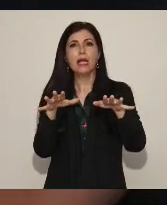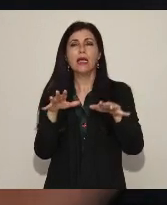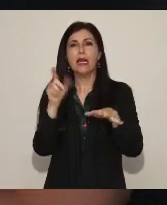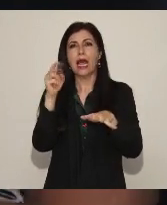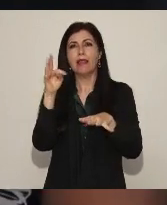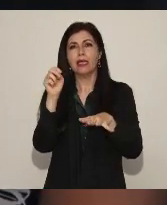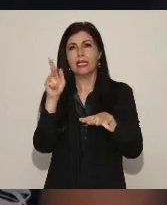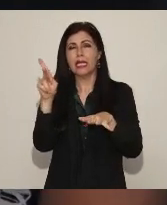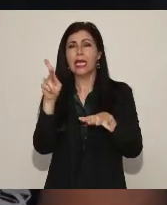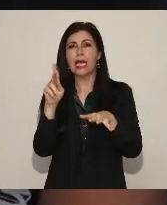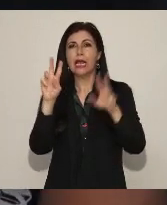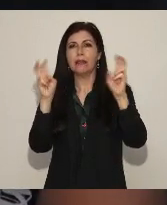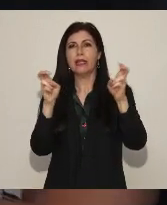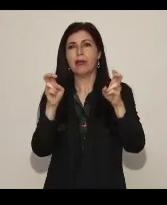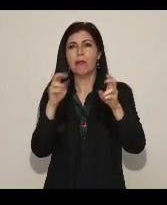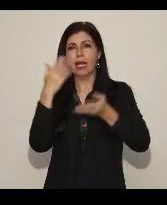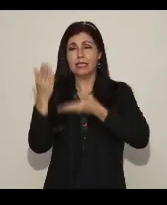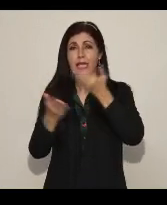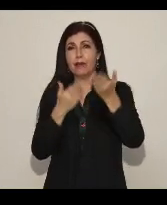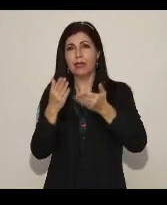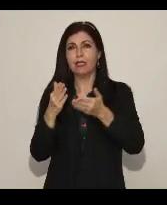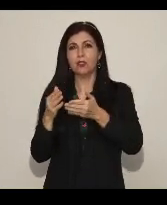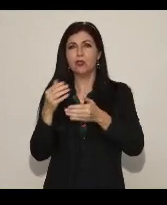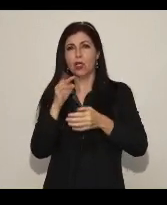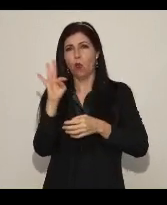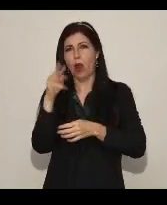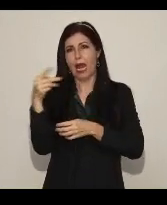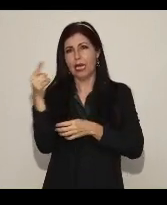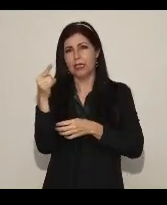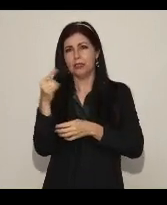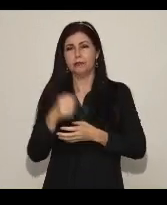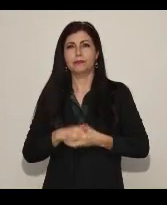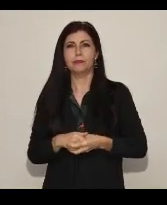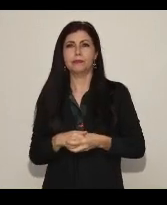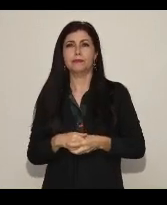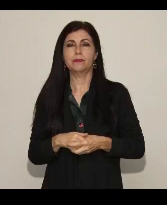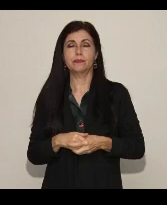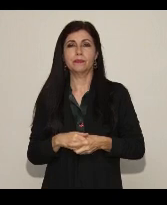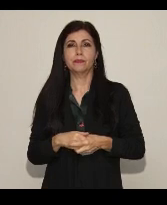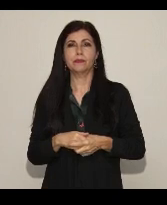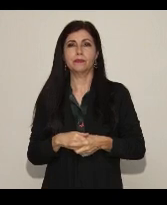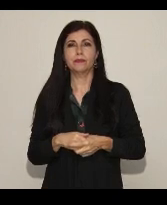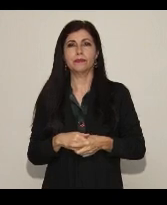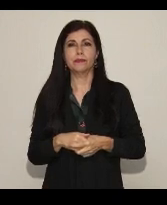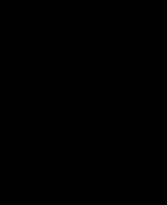puede visitar el sitio web de la DITIC en la sección de Servicios y Wireless.